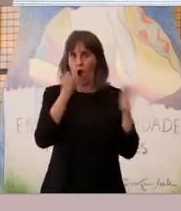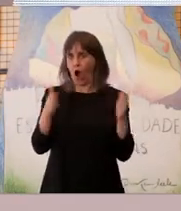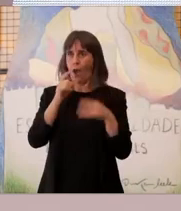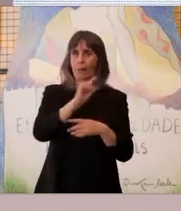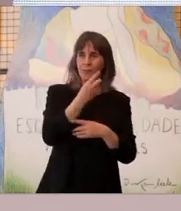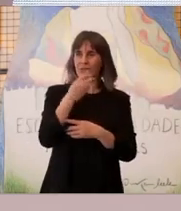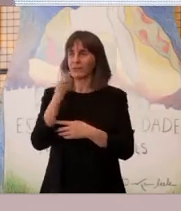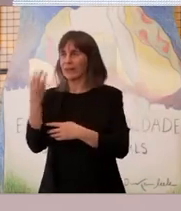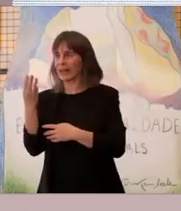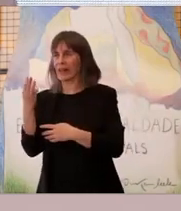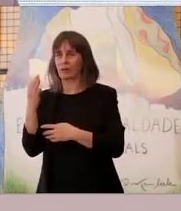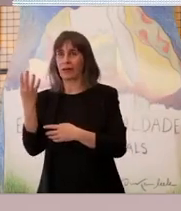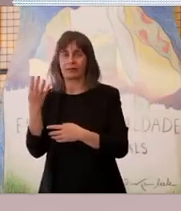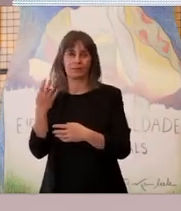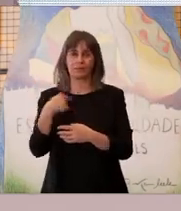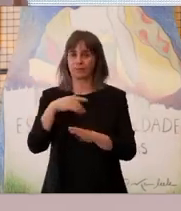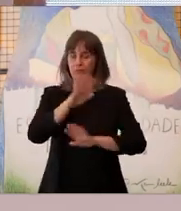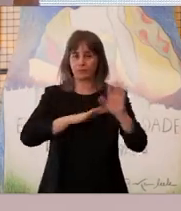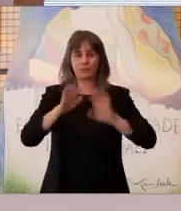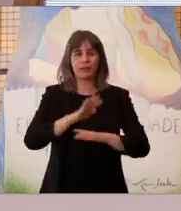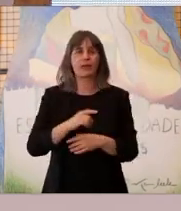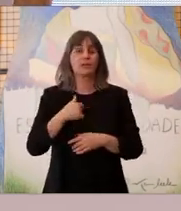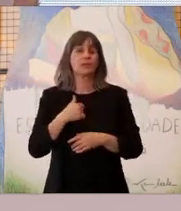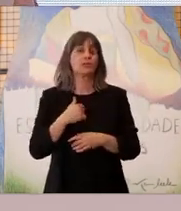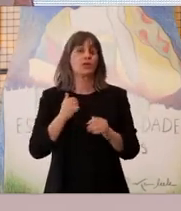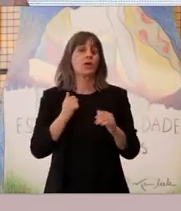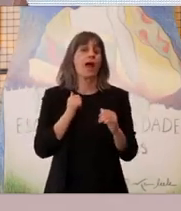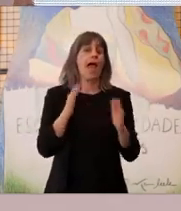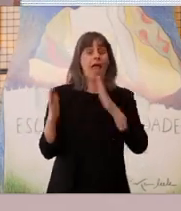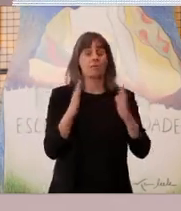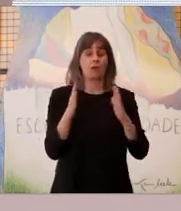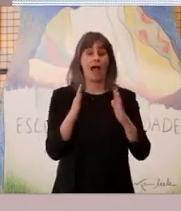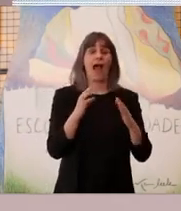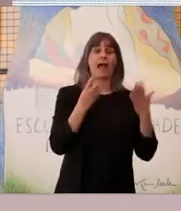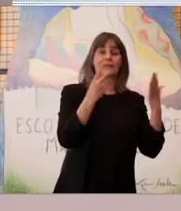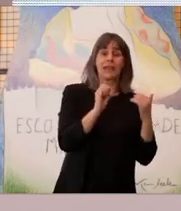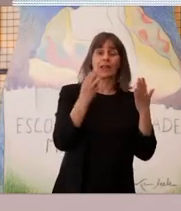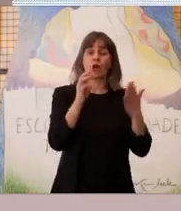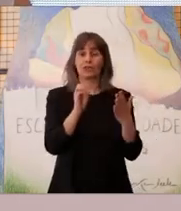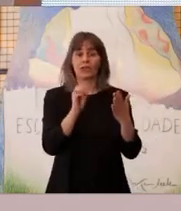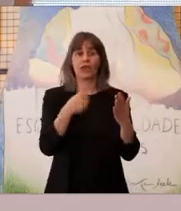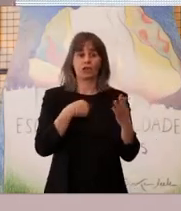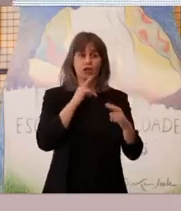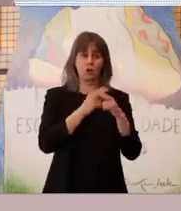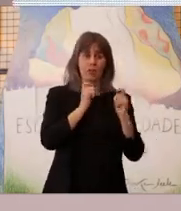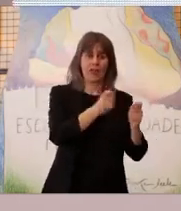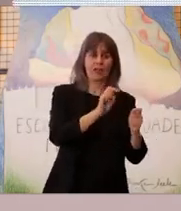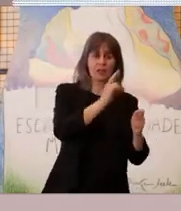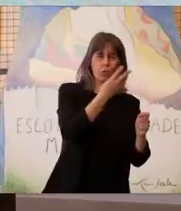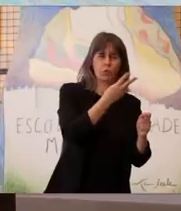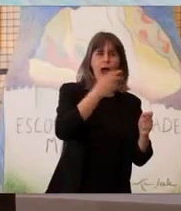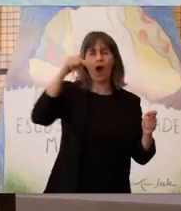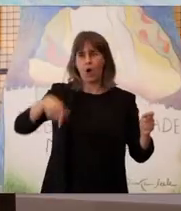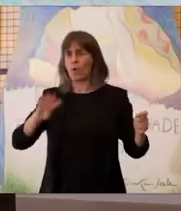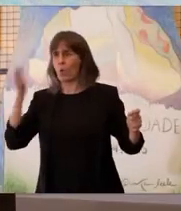sobre todo porque yo he crecido Llamando a la de los 70 y 80 segunda la de la de hoy y la llamo cuarta Pero me falta la tercera en